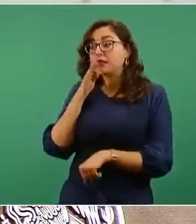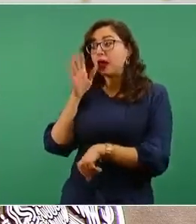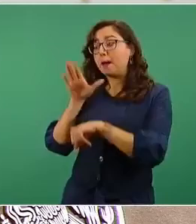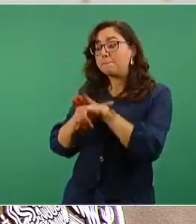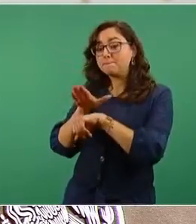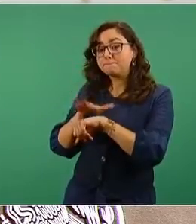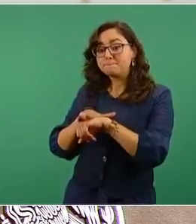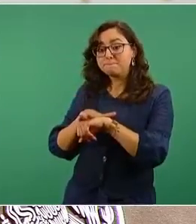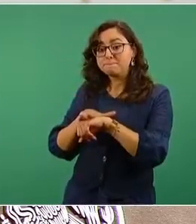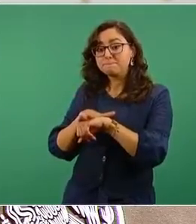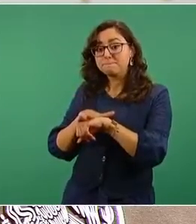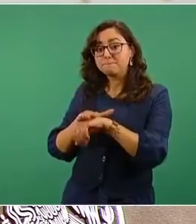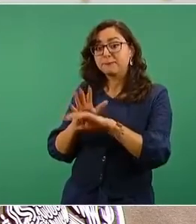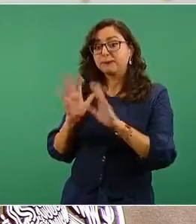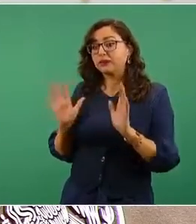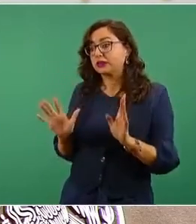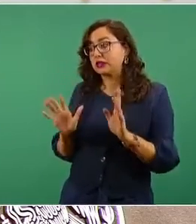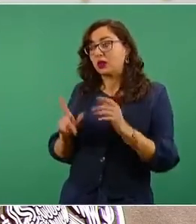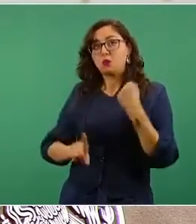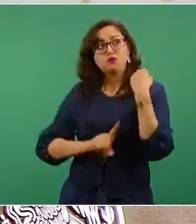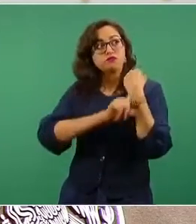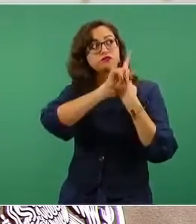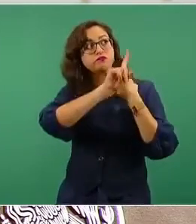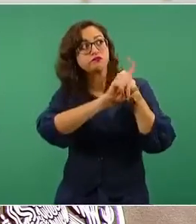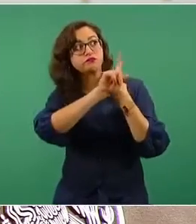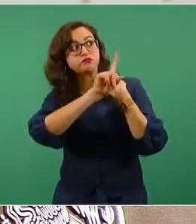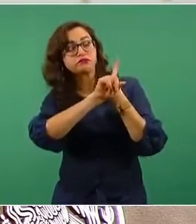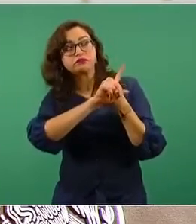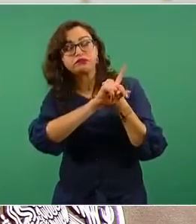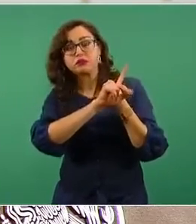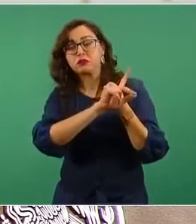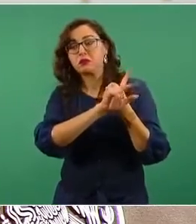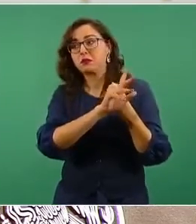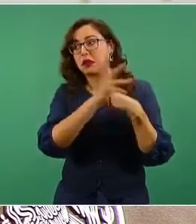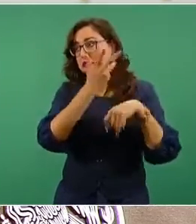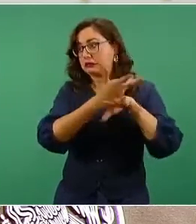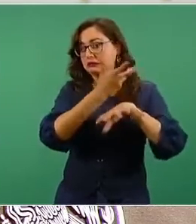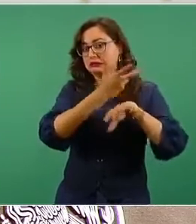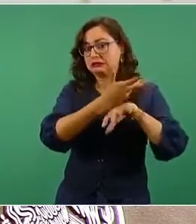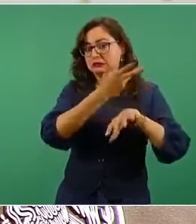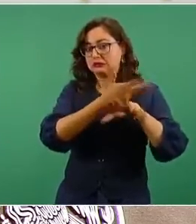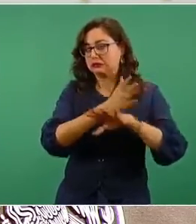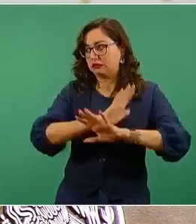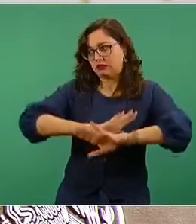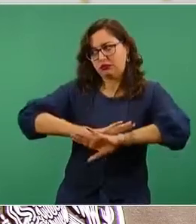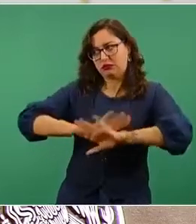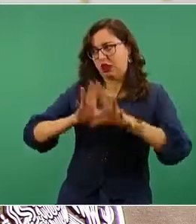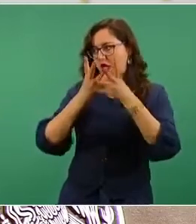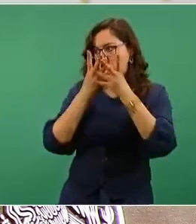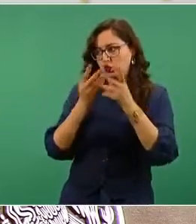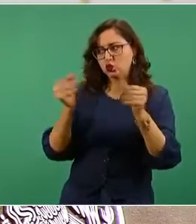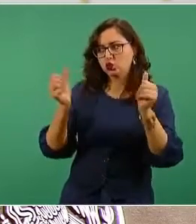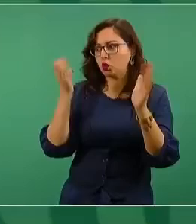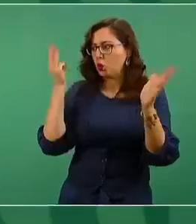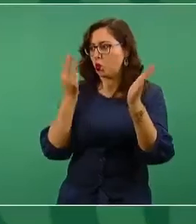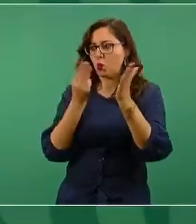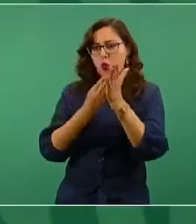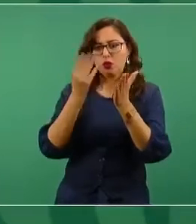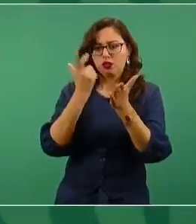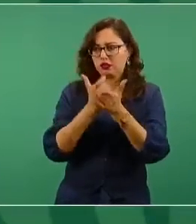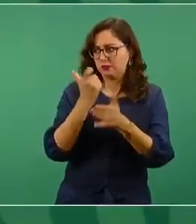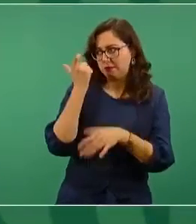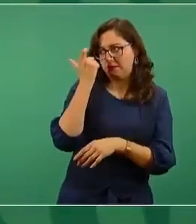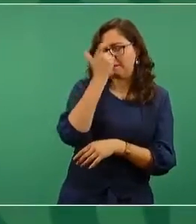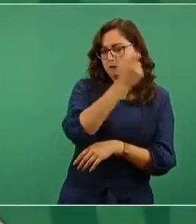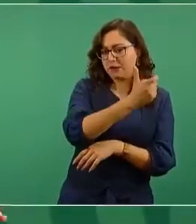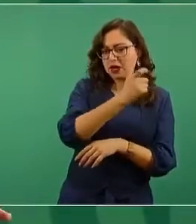informándonos de que ya había resuelto el problema que tenía en Estados Unidos, que había pagado la multa.